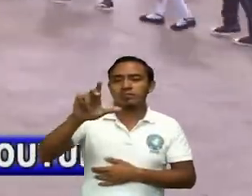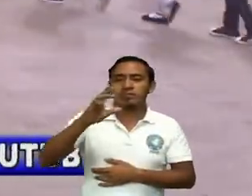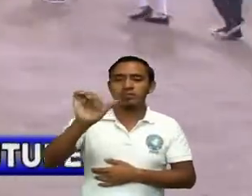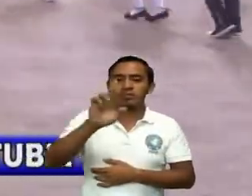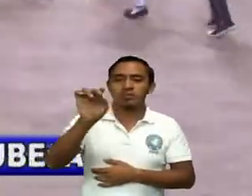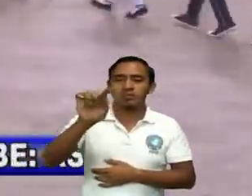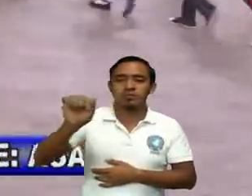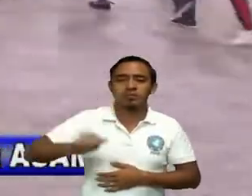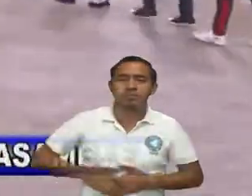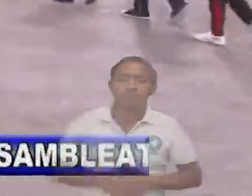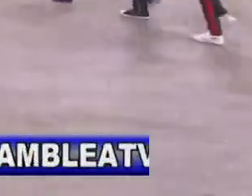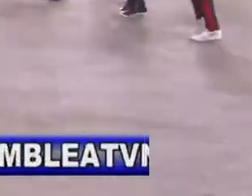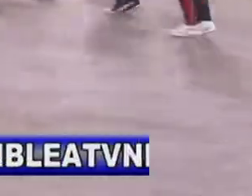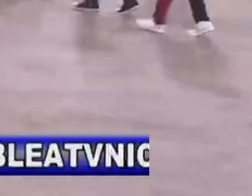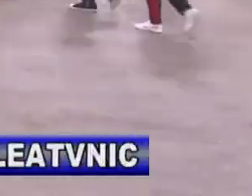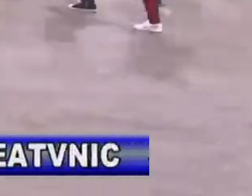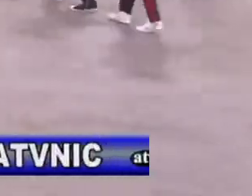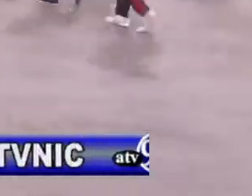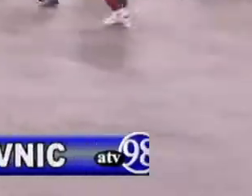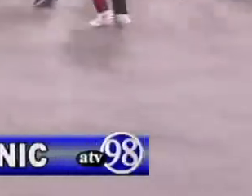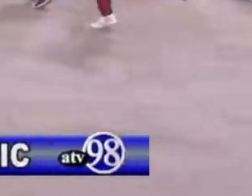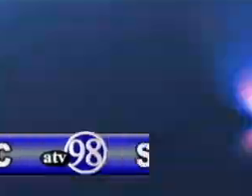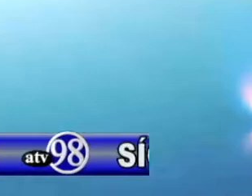informó Miguel Carranza Mena.